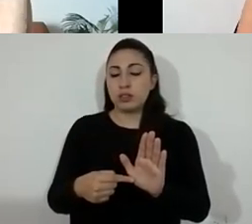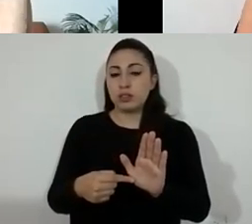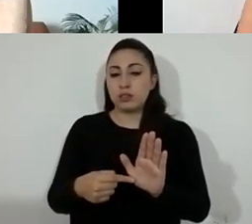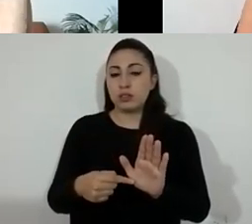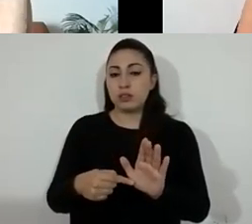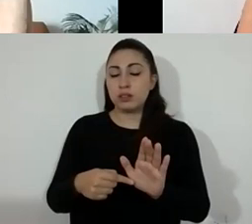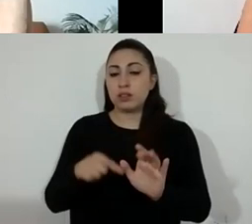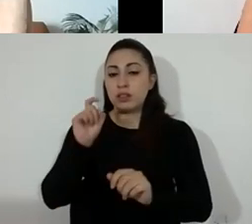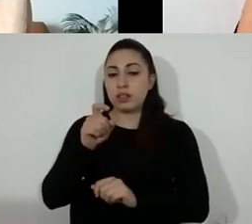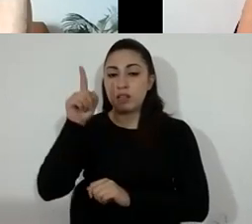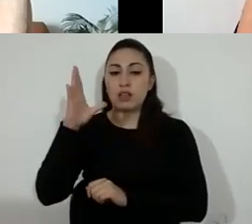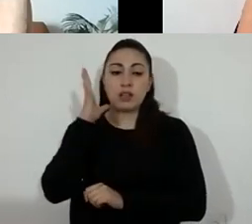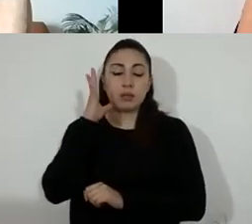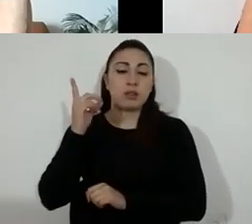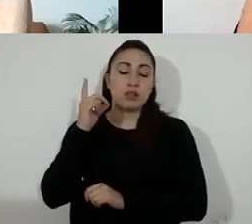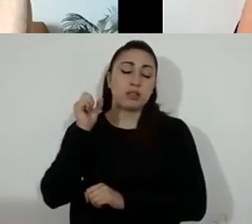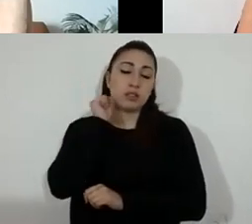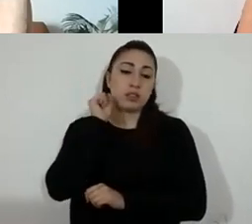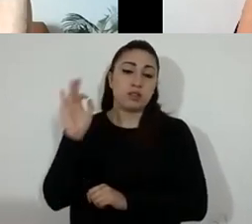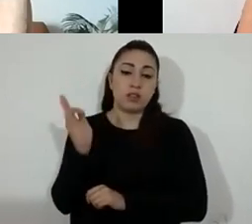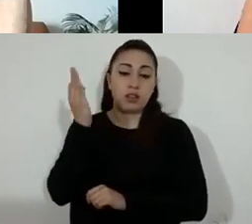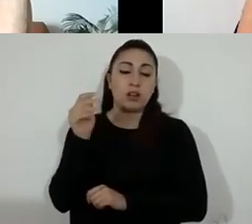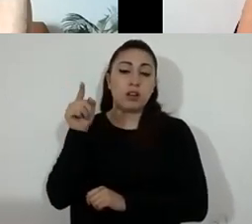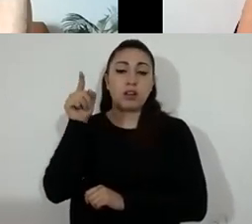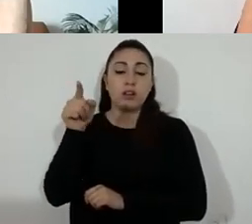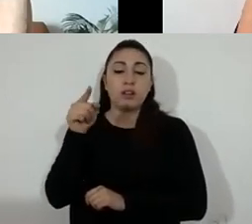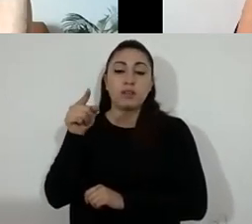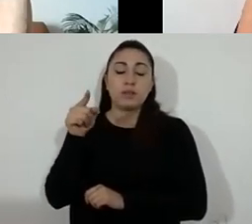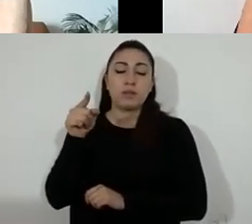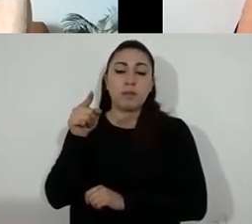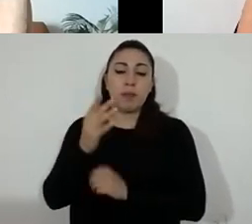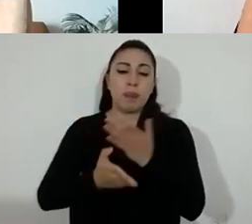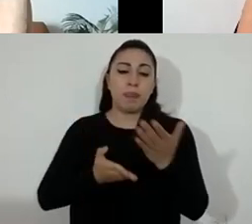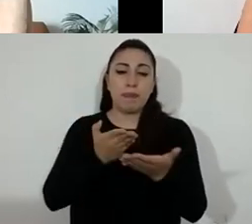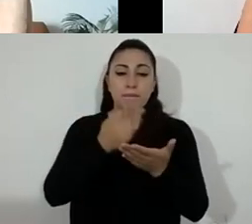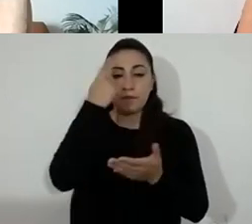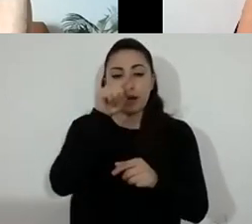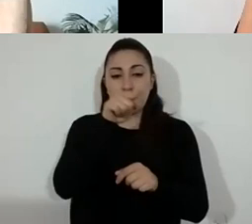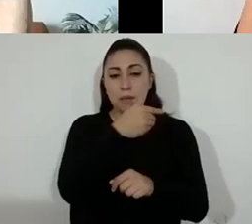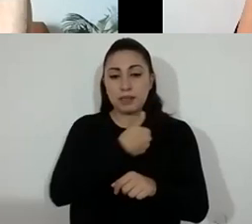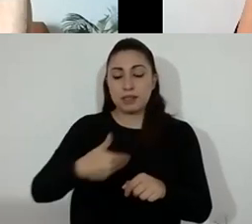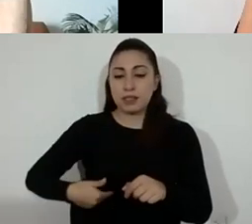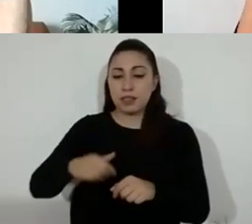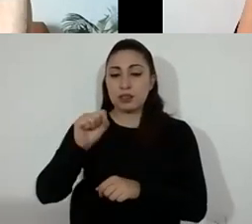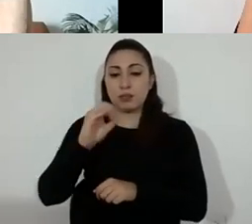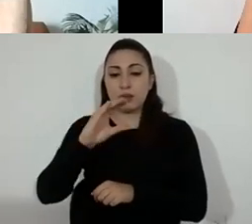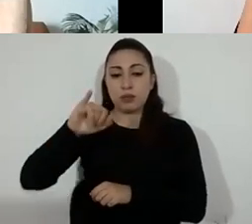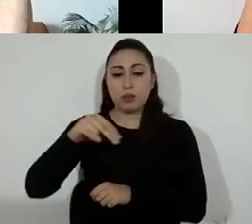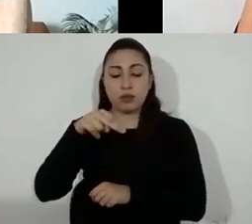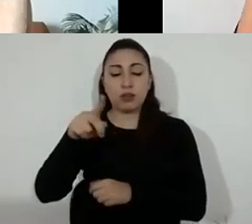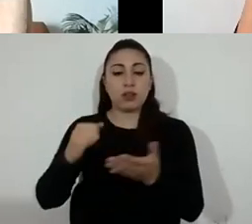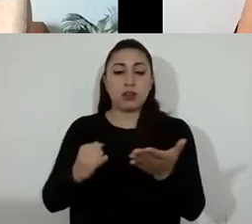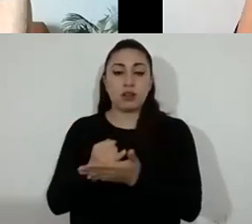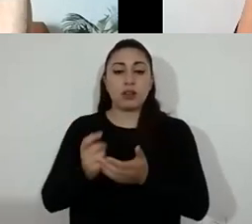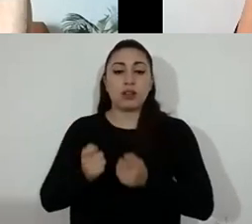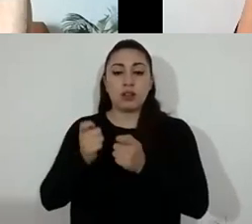a nivel federal se le diera más tiempo al presidente de la Suprema Corte de Justicia. Lo bueno